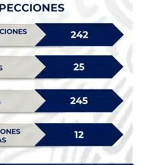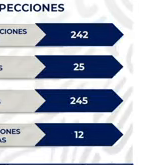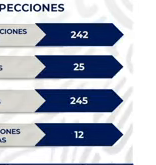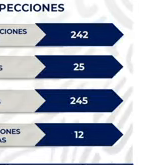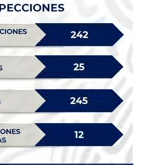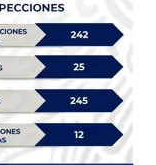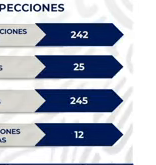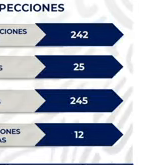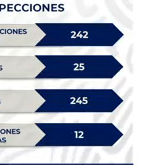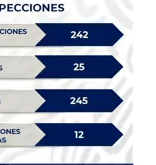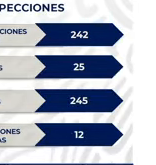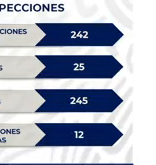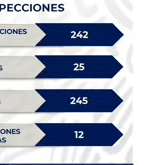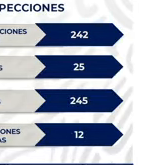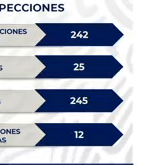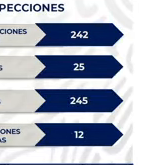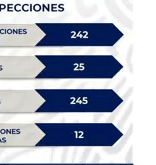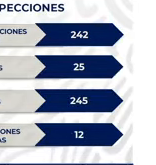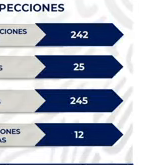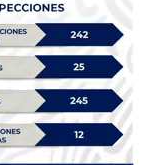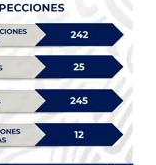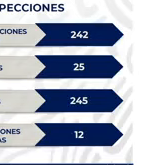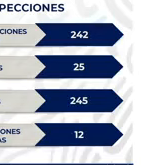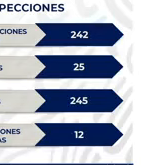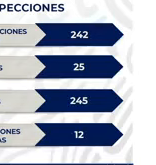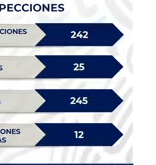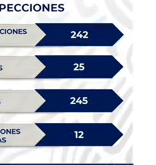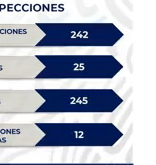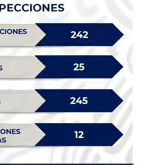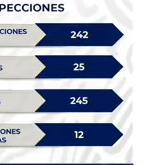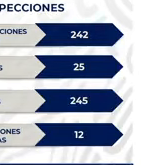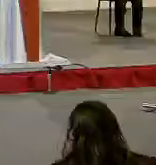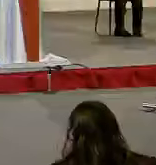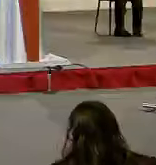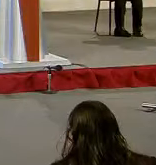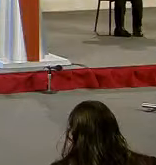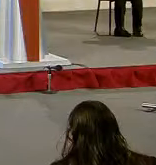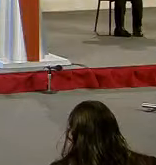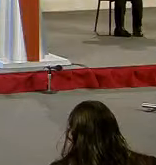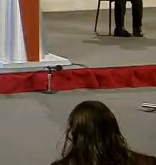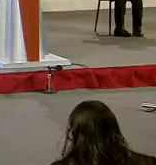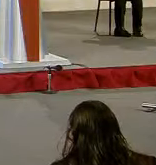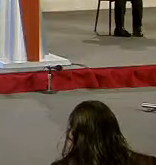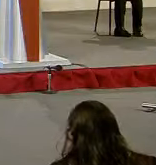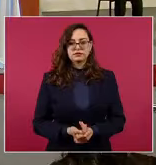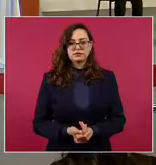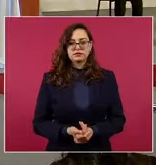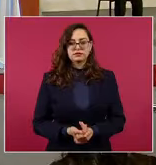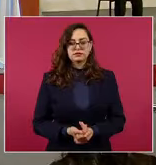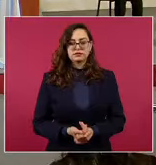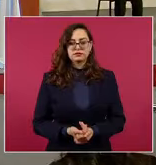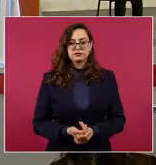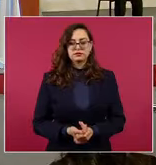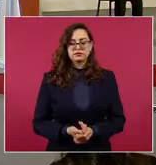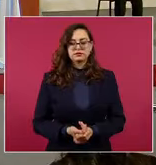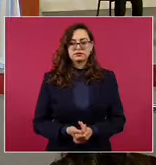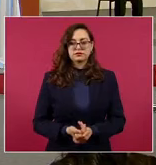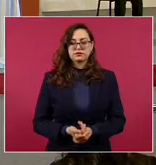se evitaron sanciones de carácter económico y comercial para México por parte de Estados Unidos y por parte del